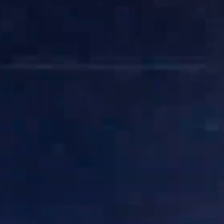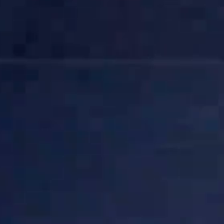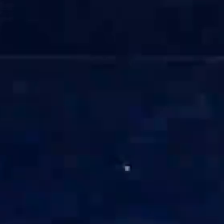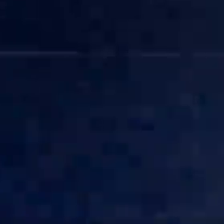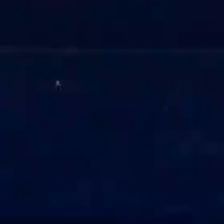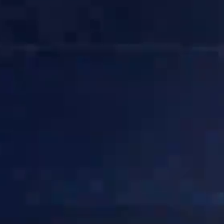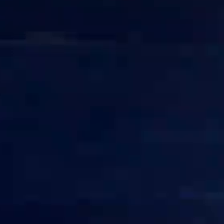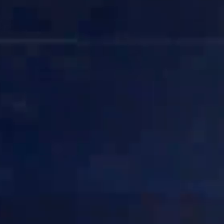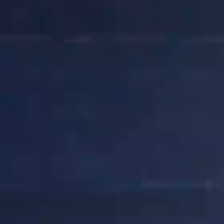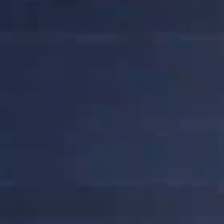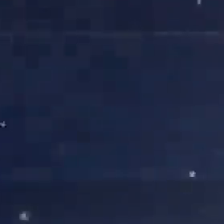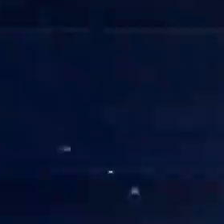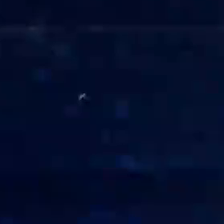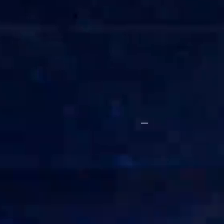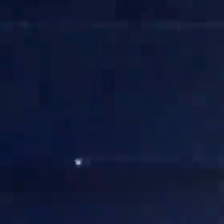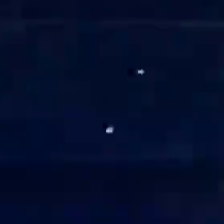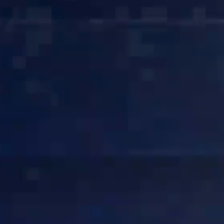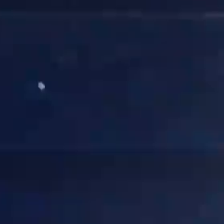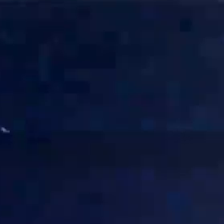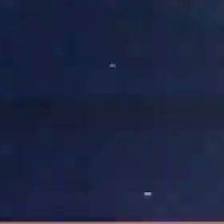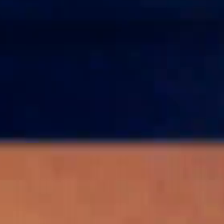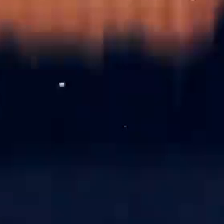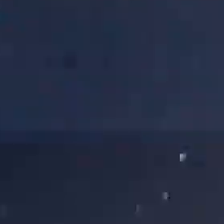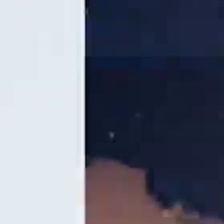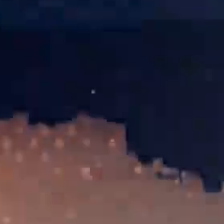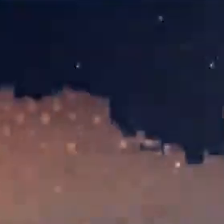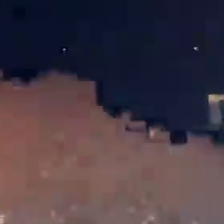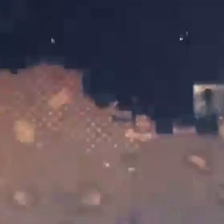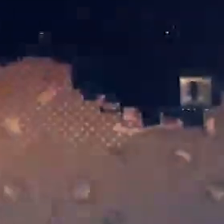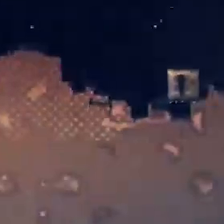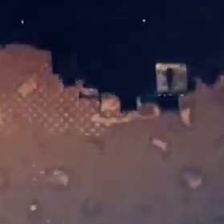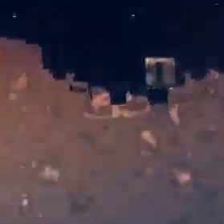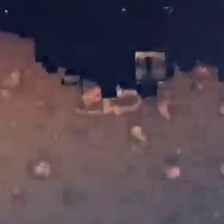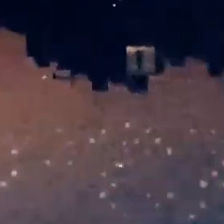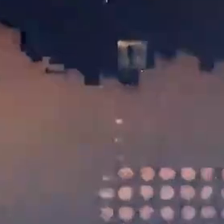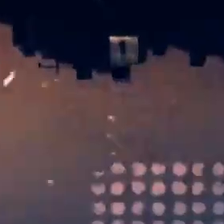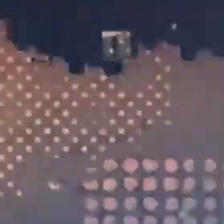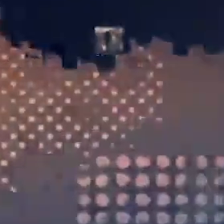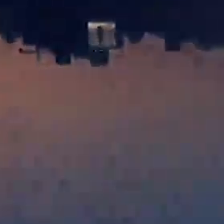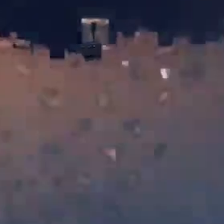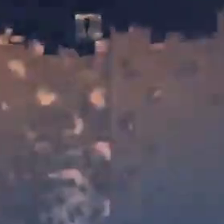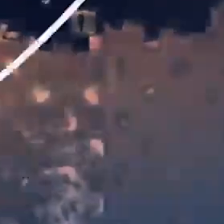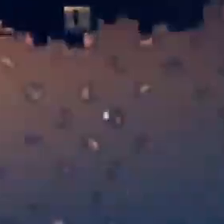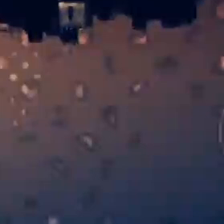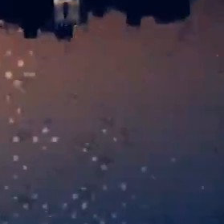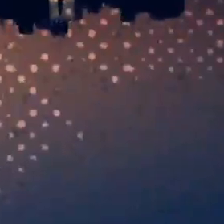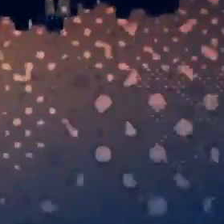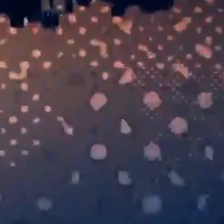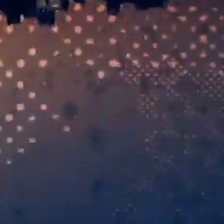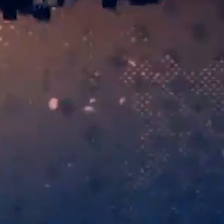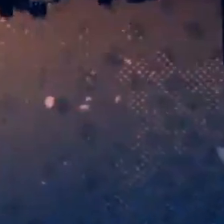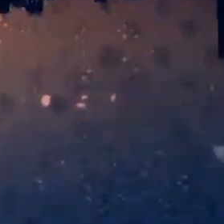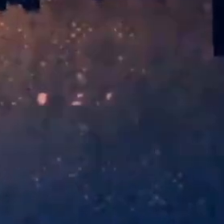videos incidentes entre parte y cemento, la fama se revuelve. Historias cotidianas en un puzzle diferente, hablando la gente se